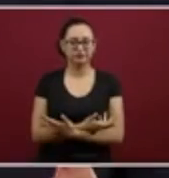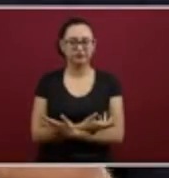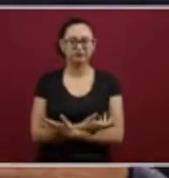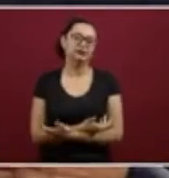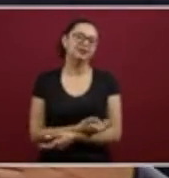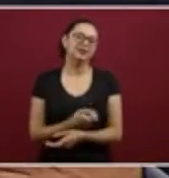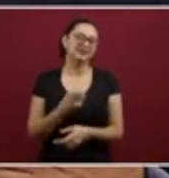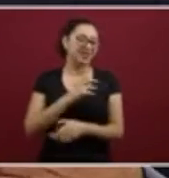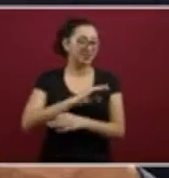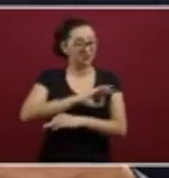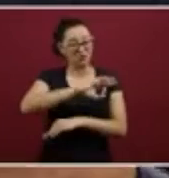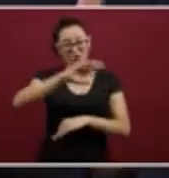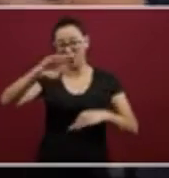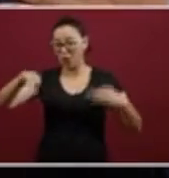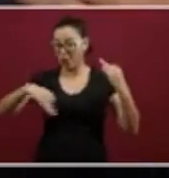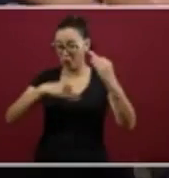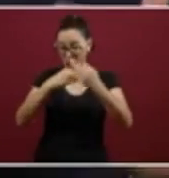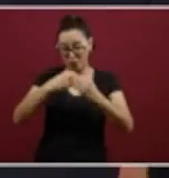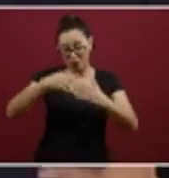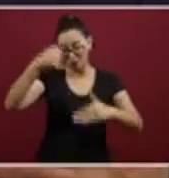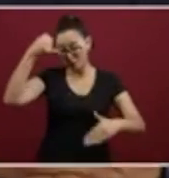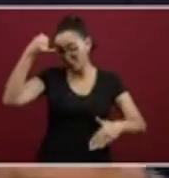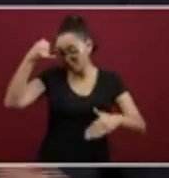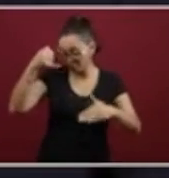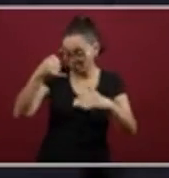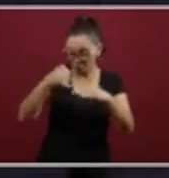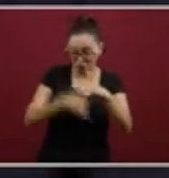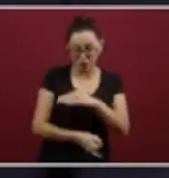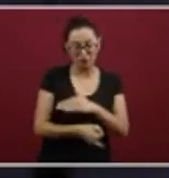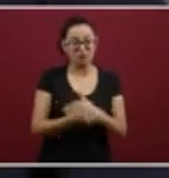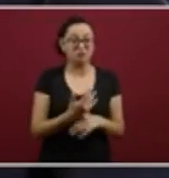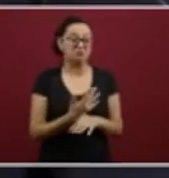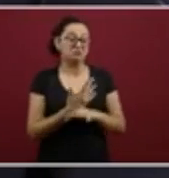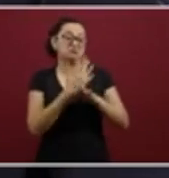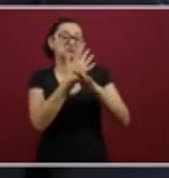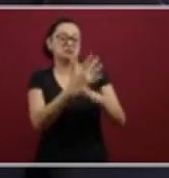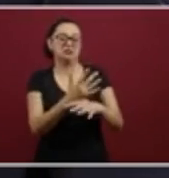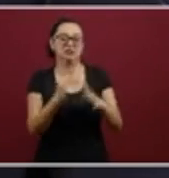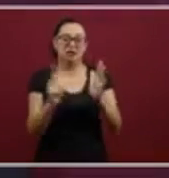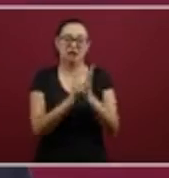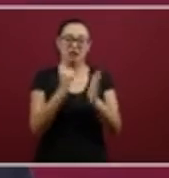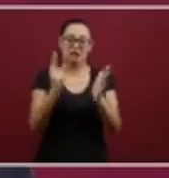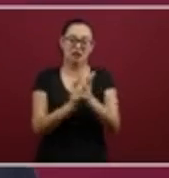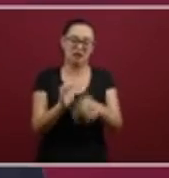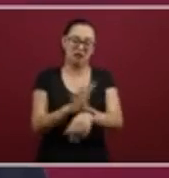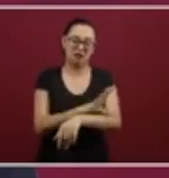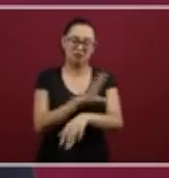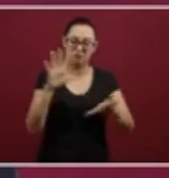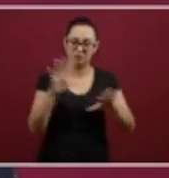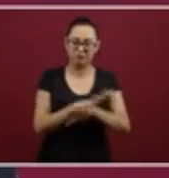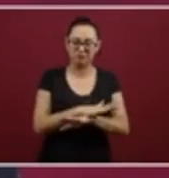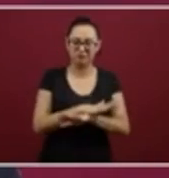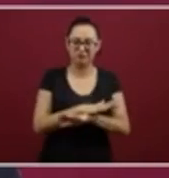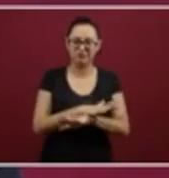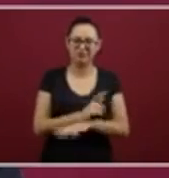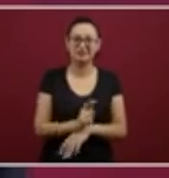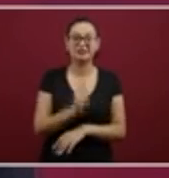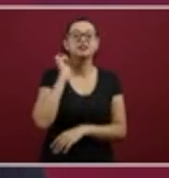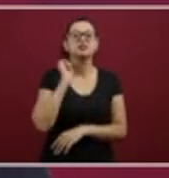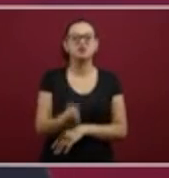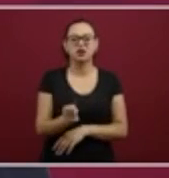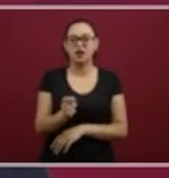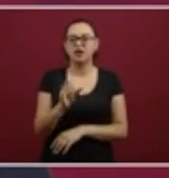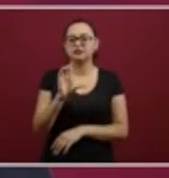consistió la llamada reforma energética. O sea, querían acabar con la